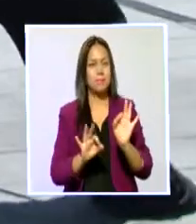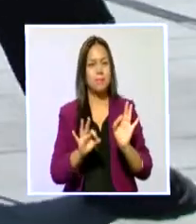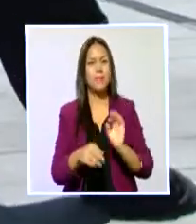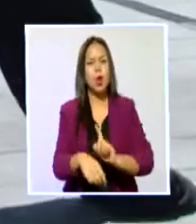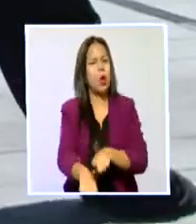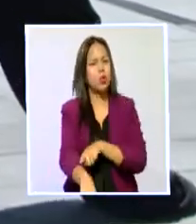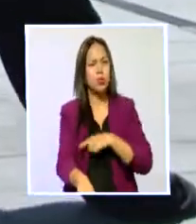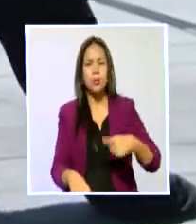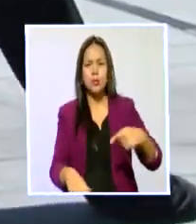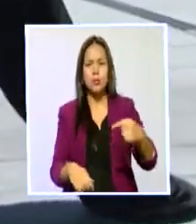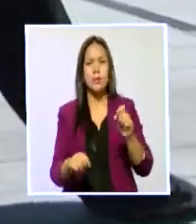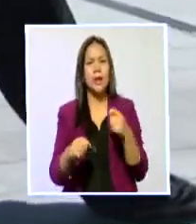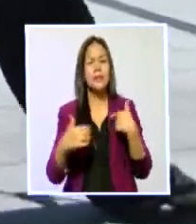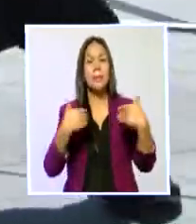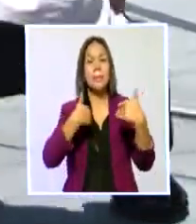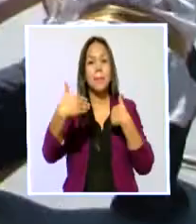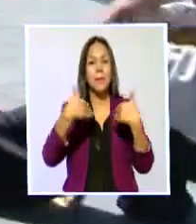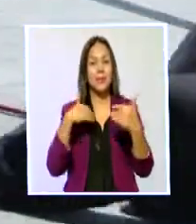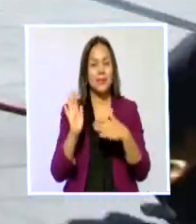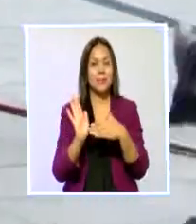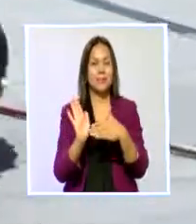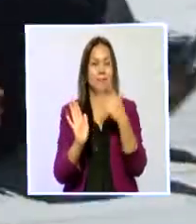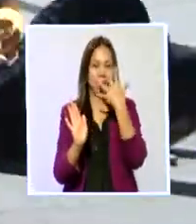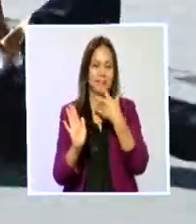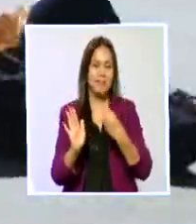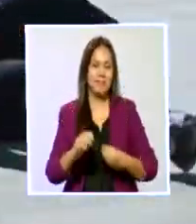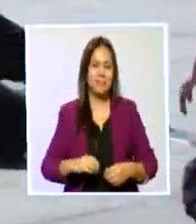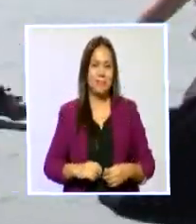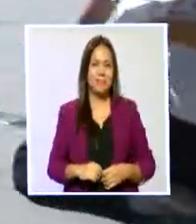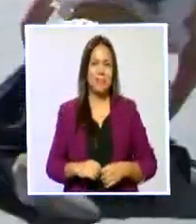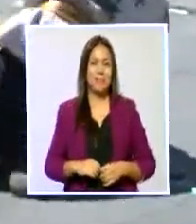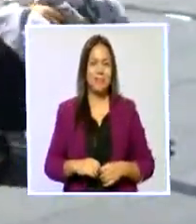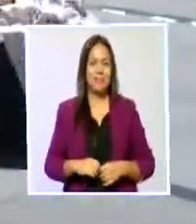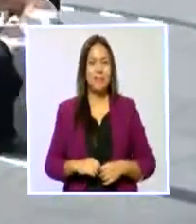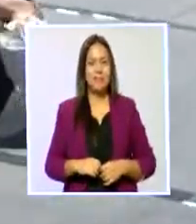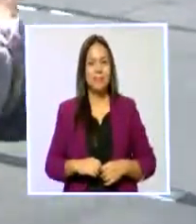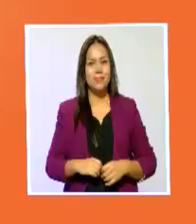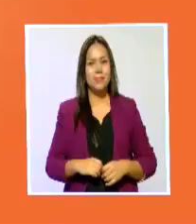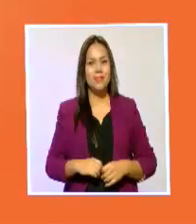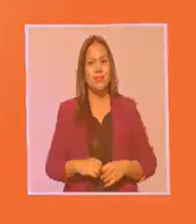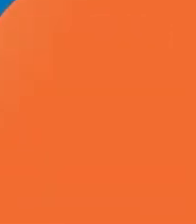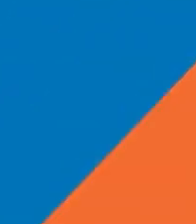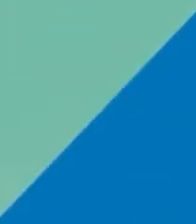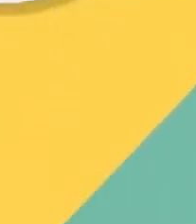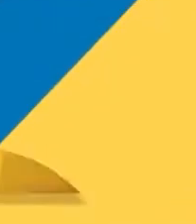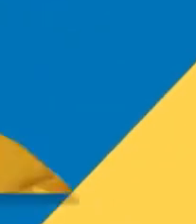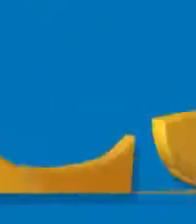diferentes demostraciones. Mariela Logroño, TVL Noticias.